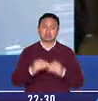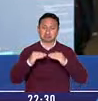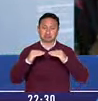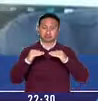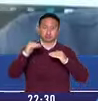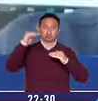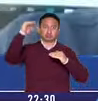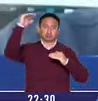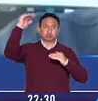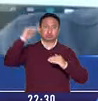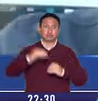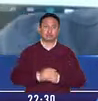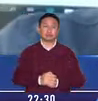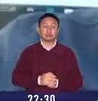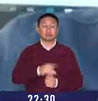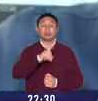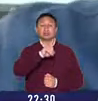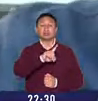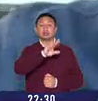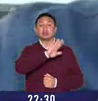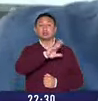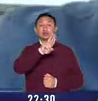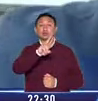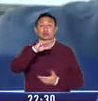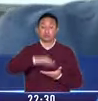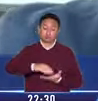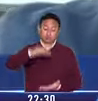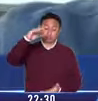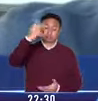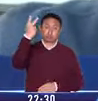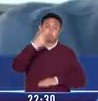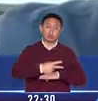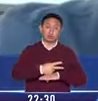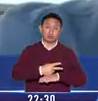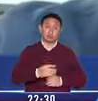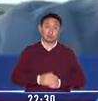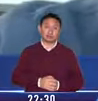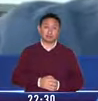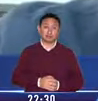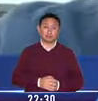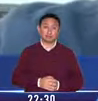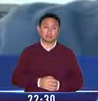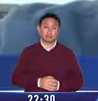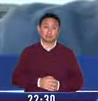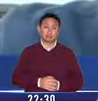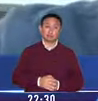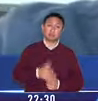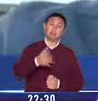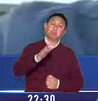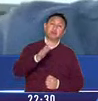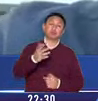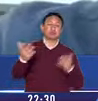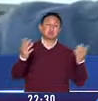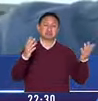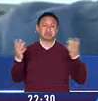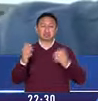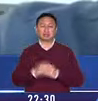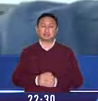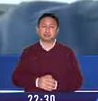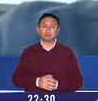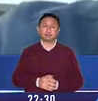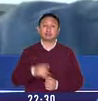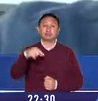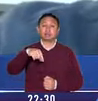normales. 154 milímetros en 2 días. Para ponerle en contexto, lo que se